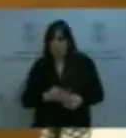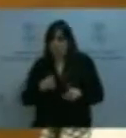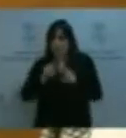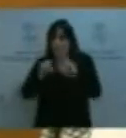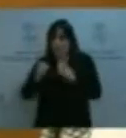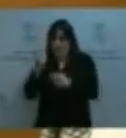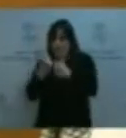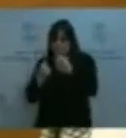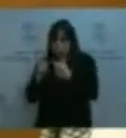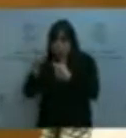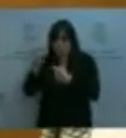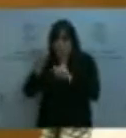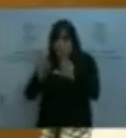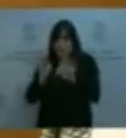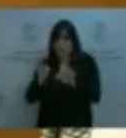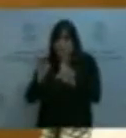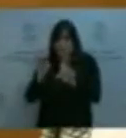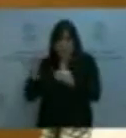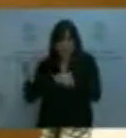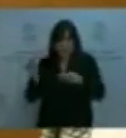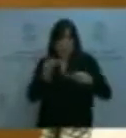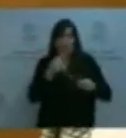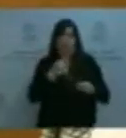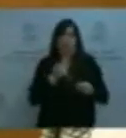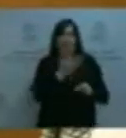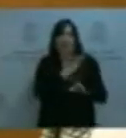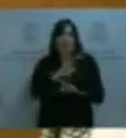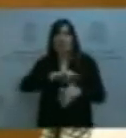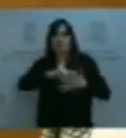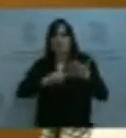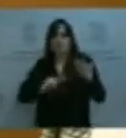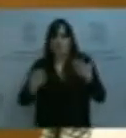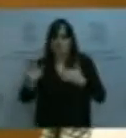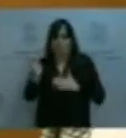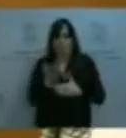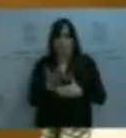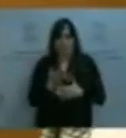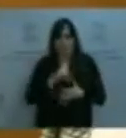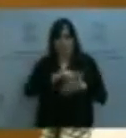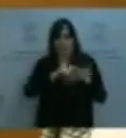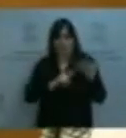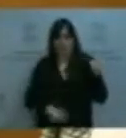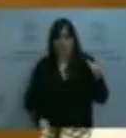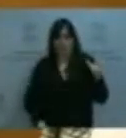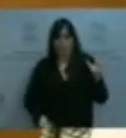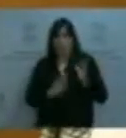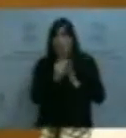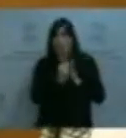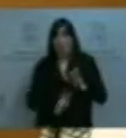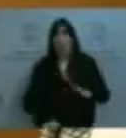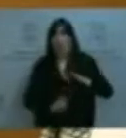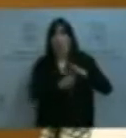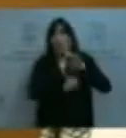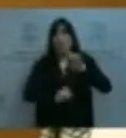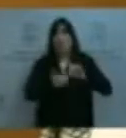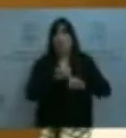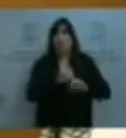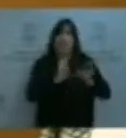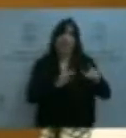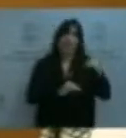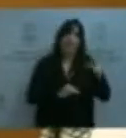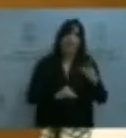bases, 5 candidatos y los que más puntuación obtienen en esas fases 1 y 2, entiendo que es lo que les pasan, y el primer